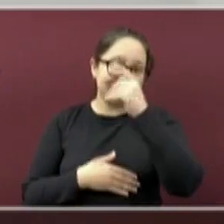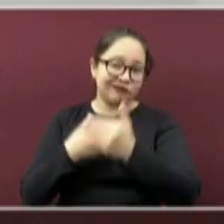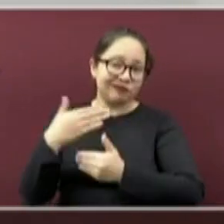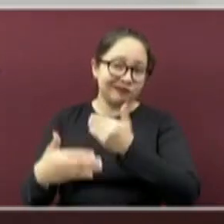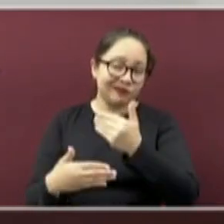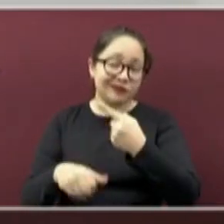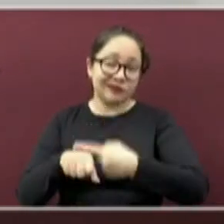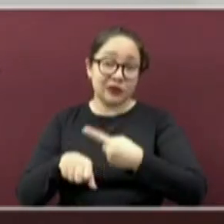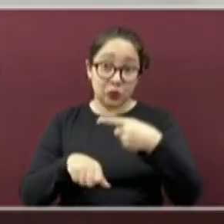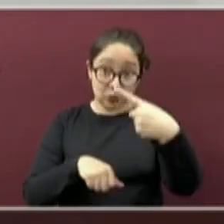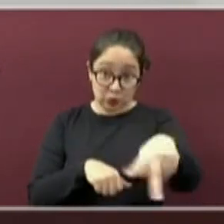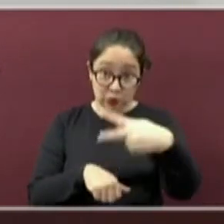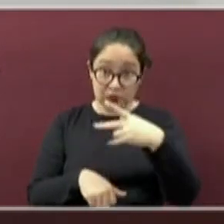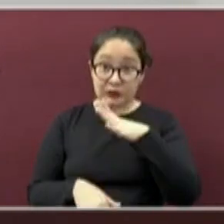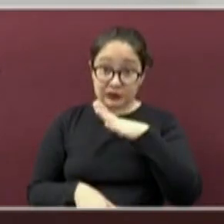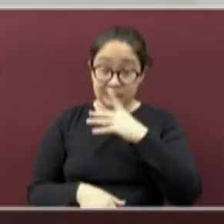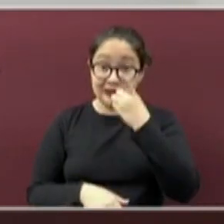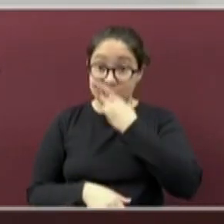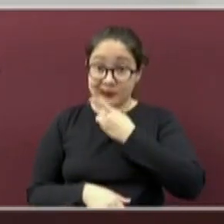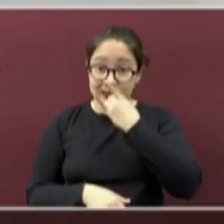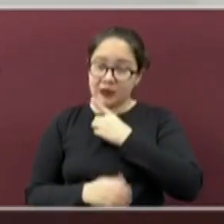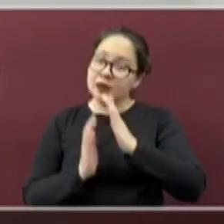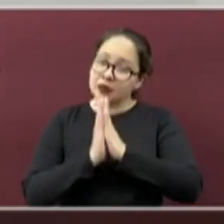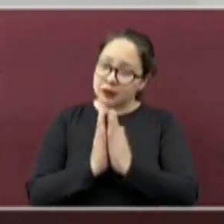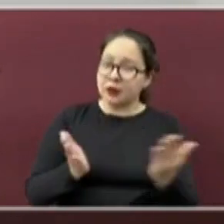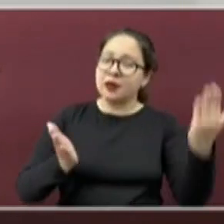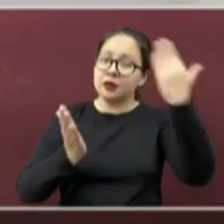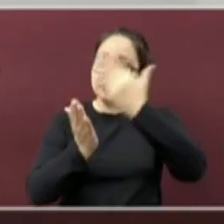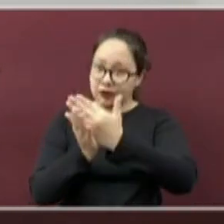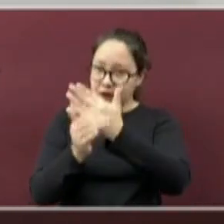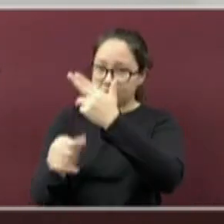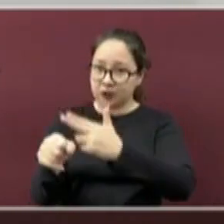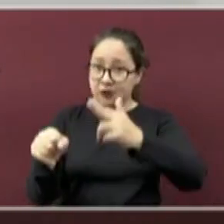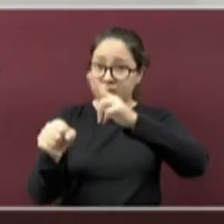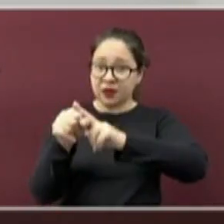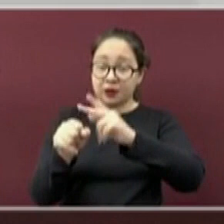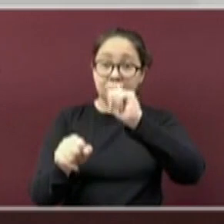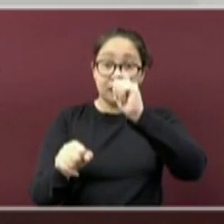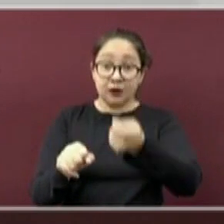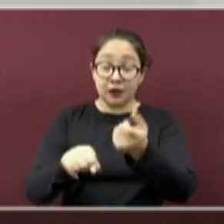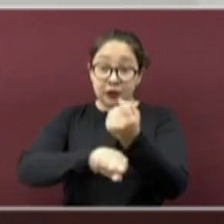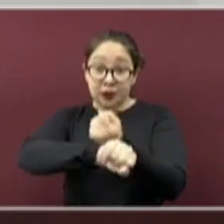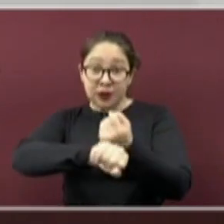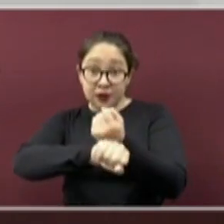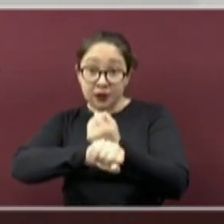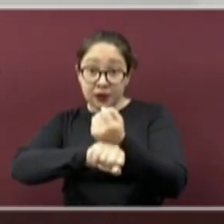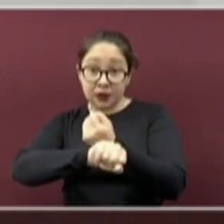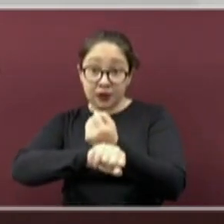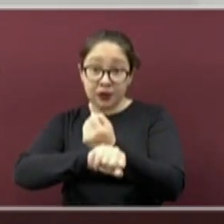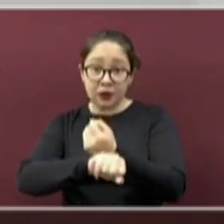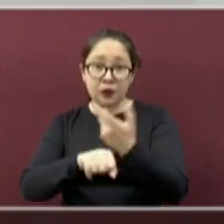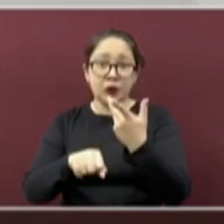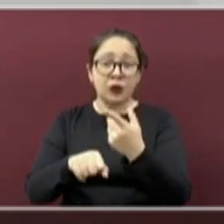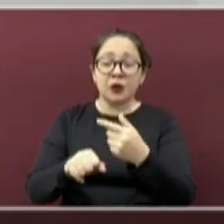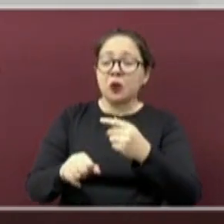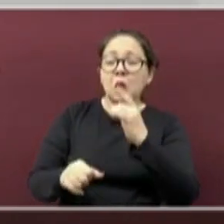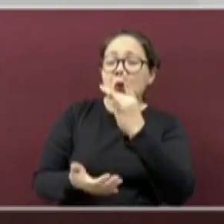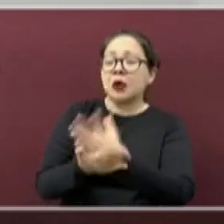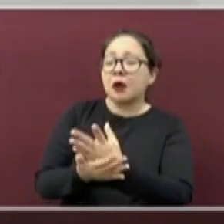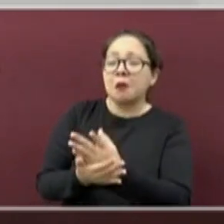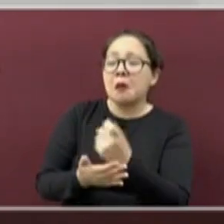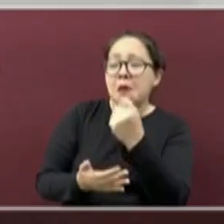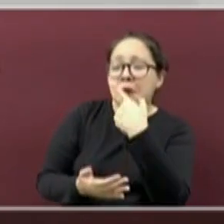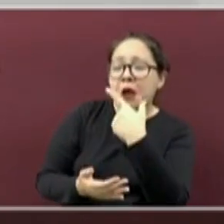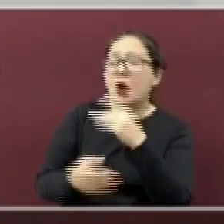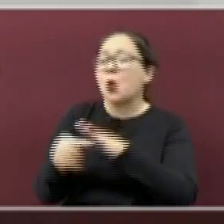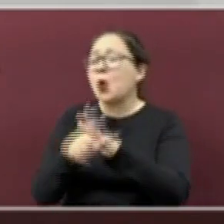diabetes, lo invitamos a acudir a los centros de salud. Miren, no se trata de sacar sangre y ajustar la medicina. No se trata de dar